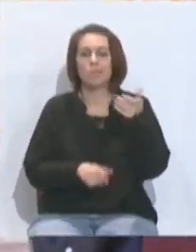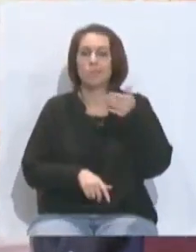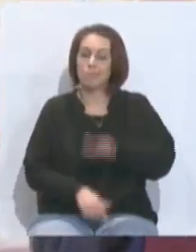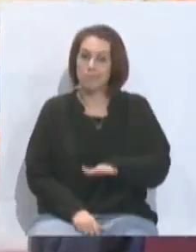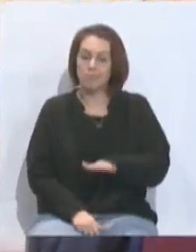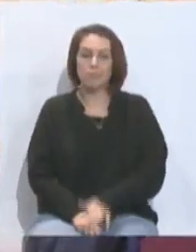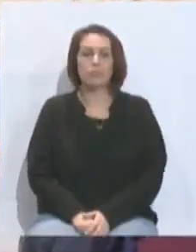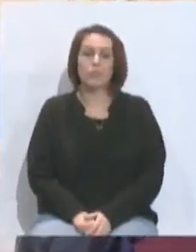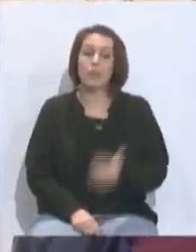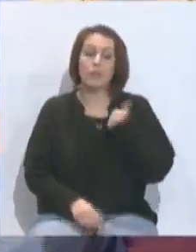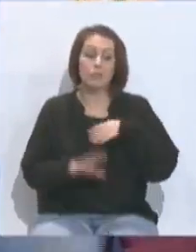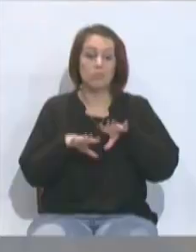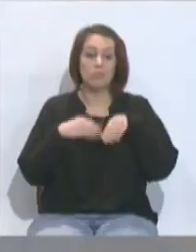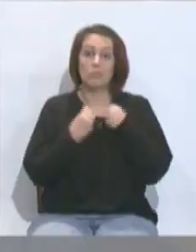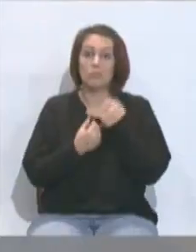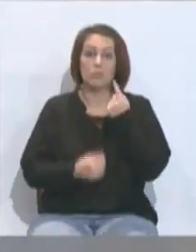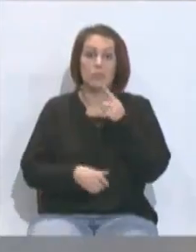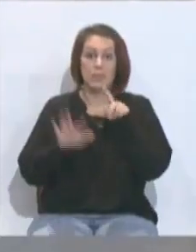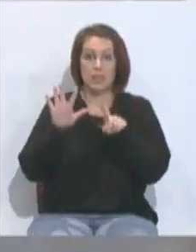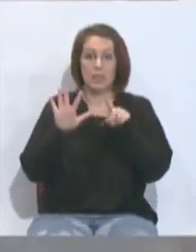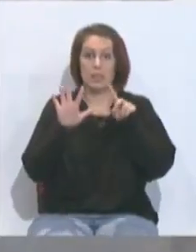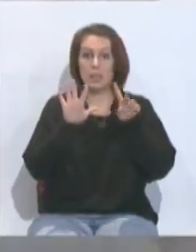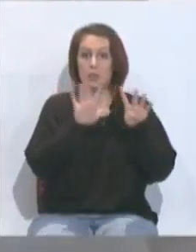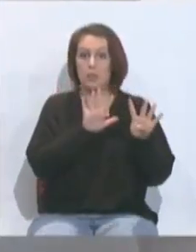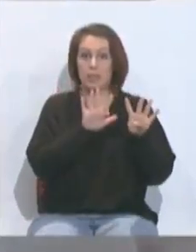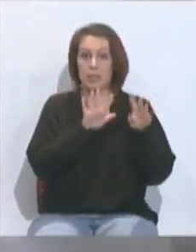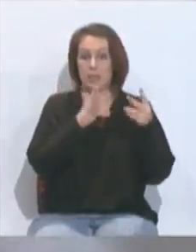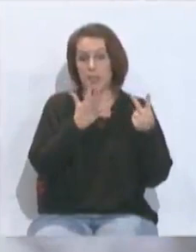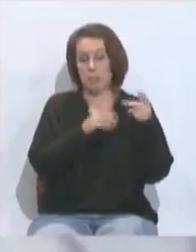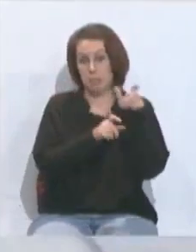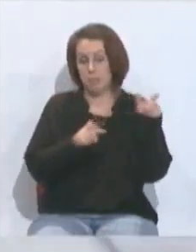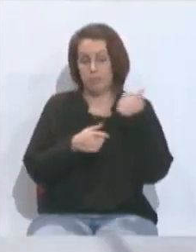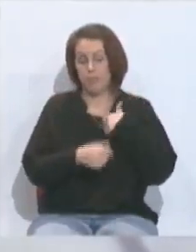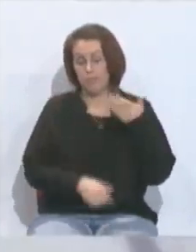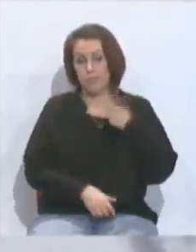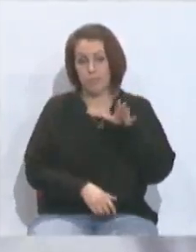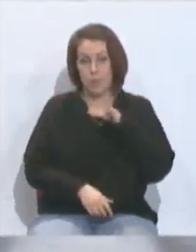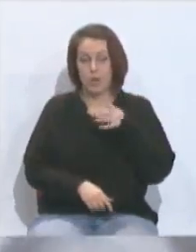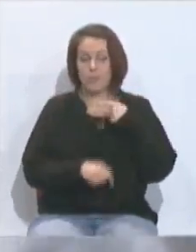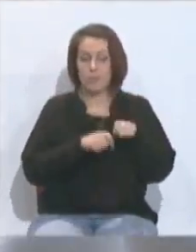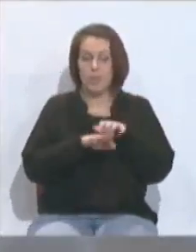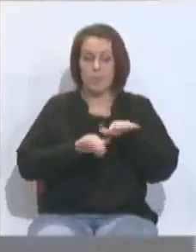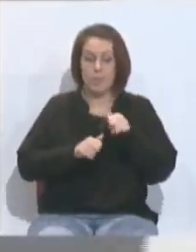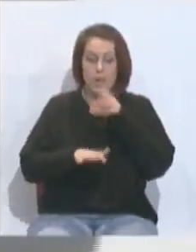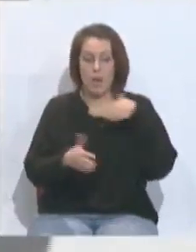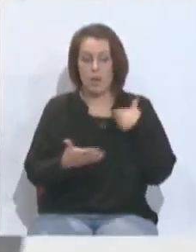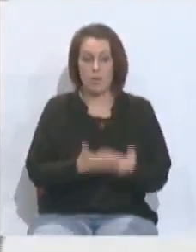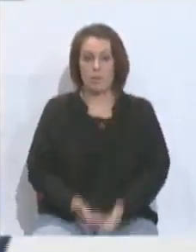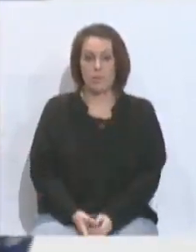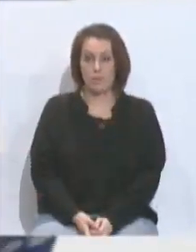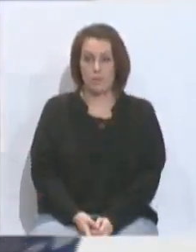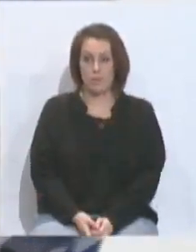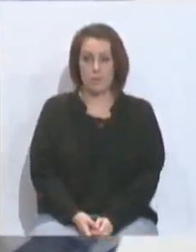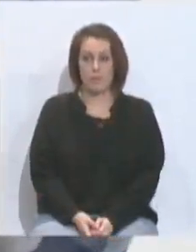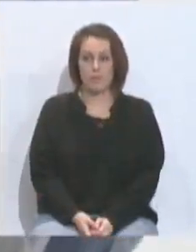por coronavirus. Son ya 1.697 personas las que han perdido la vida desde que comenzara la pandemia.